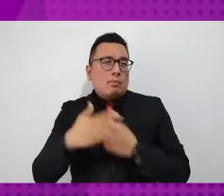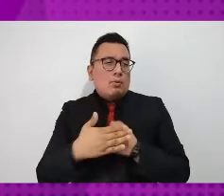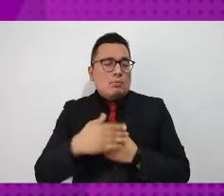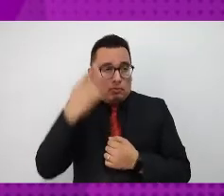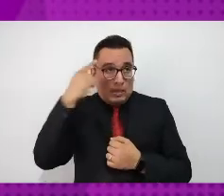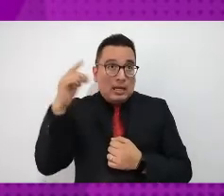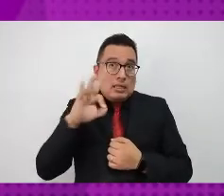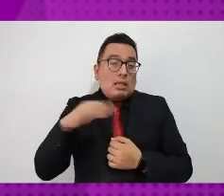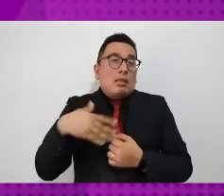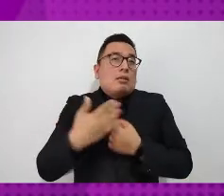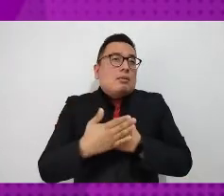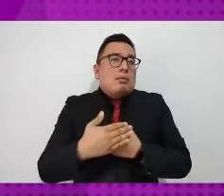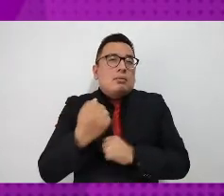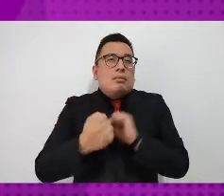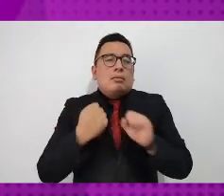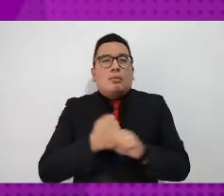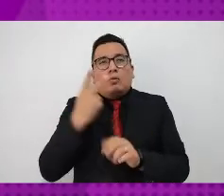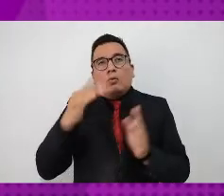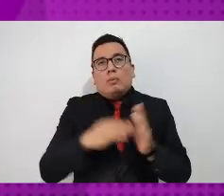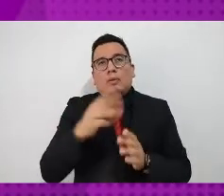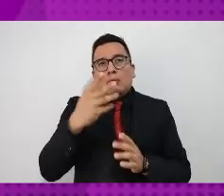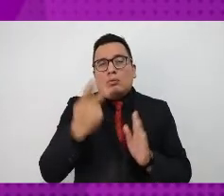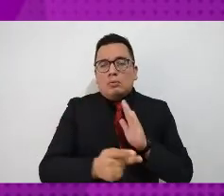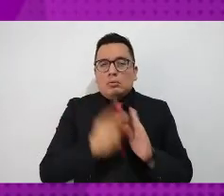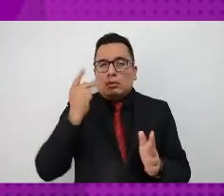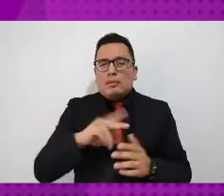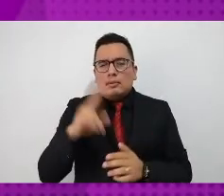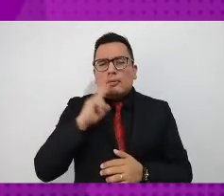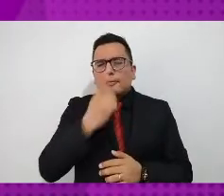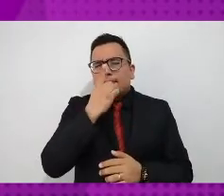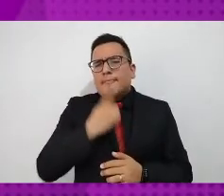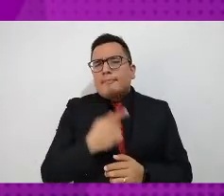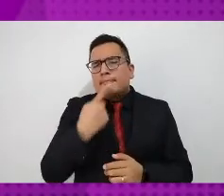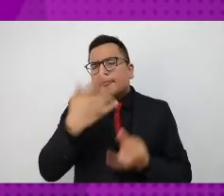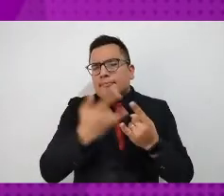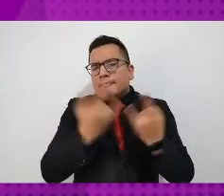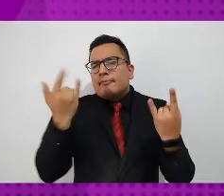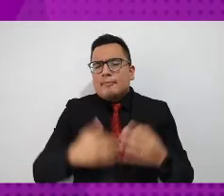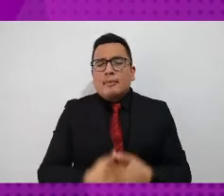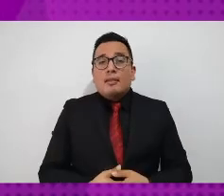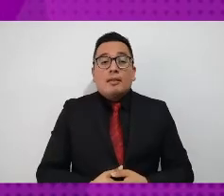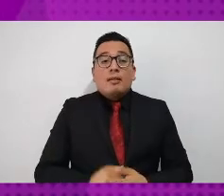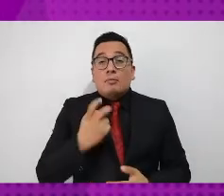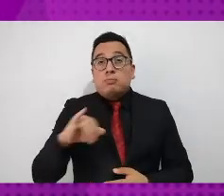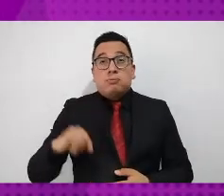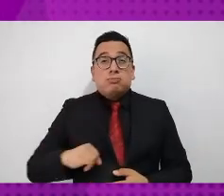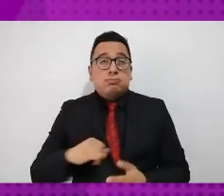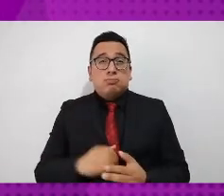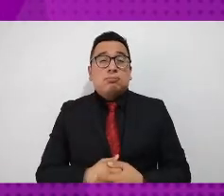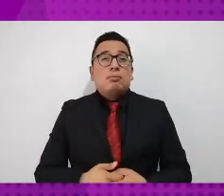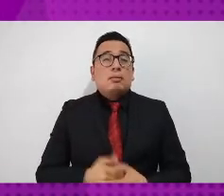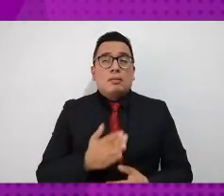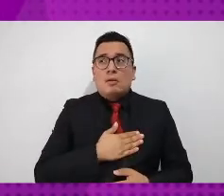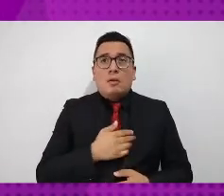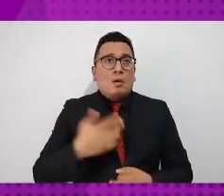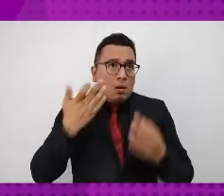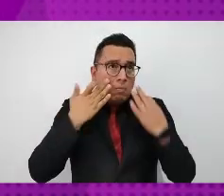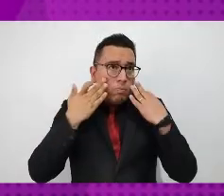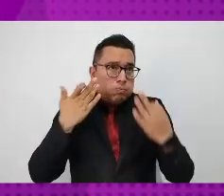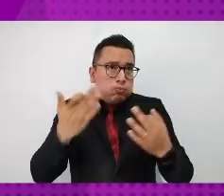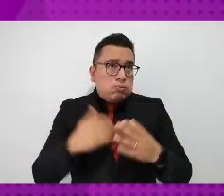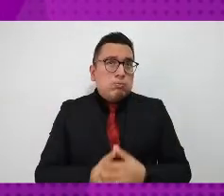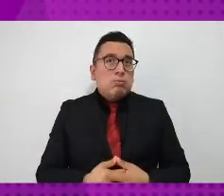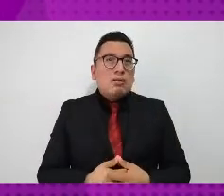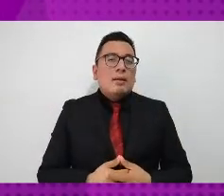miras obviamente a la elección del 2024 platícanos algo al respecto pues está muy interesante me tocó ver el